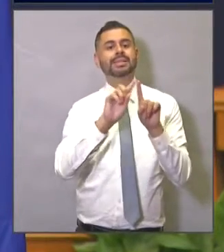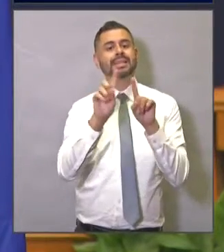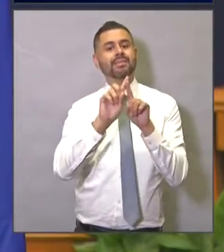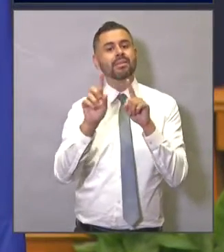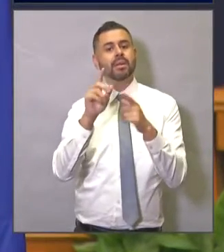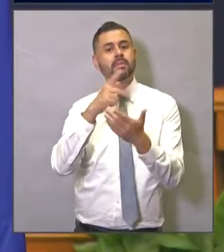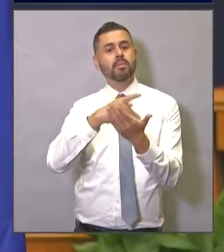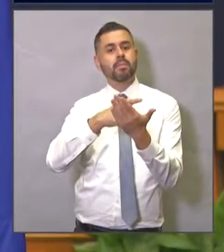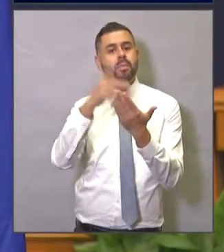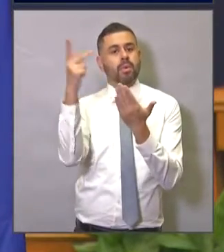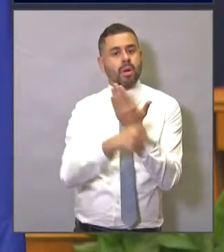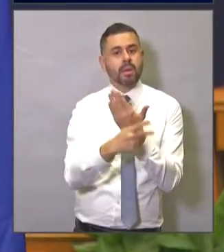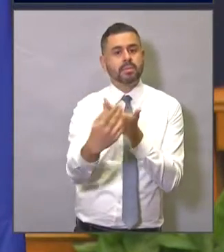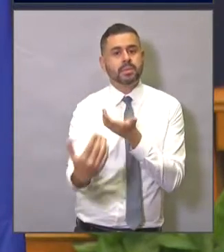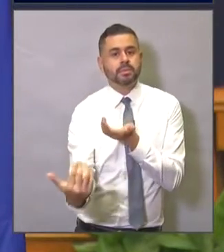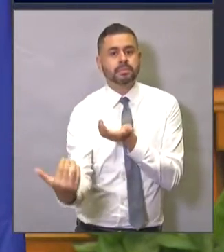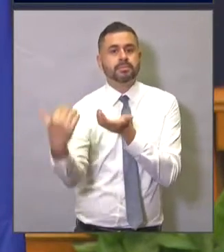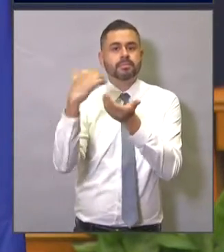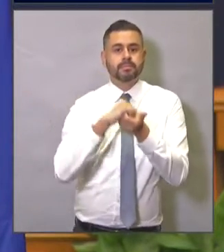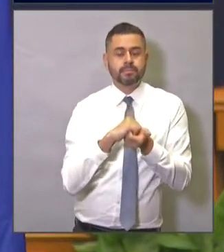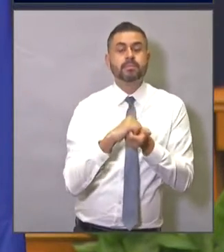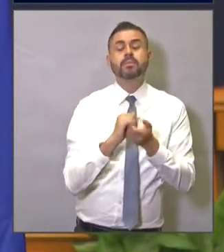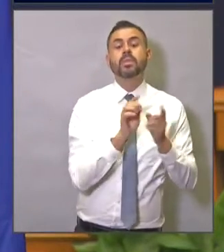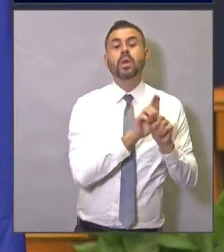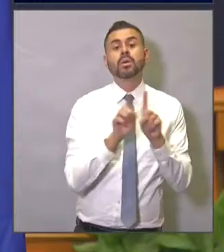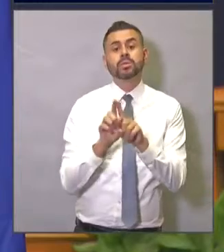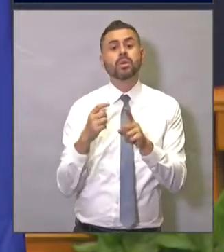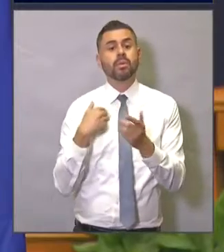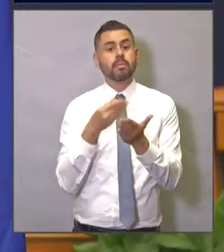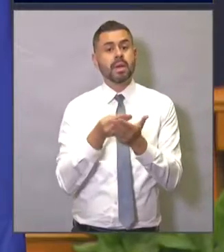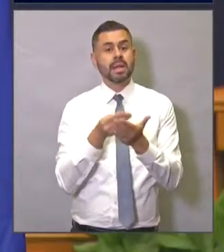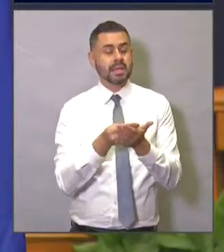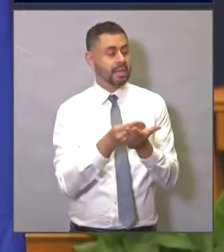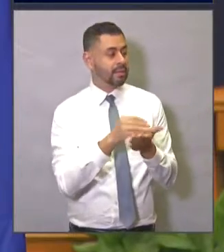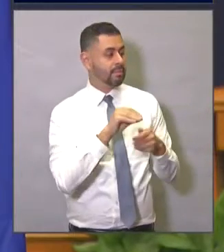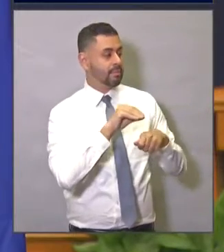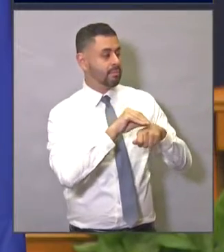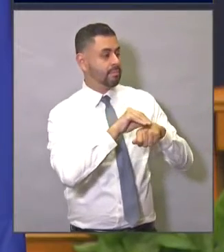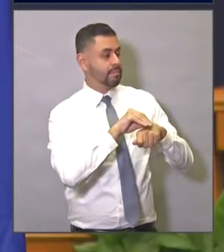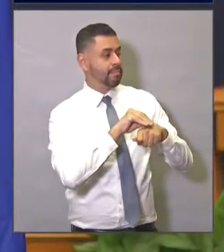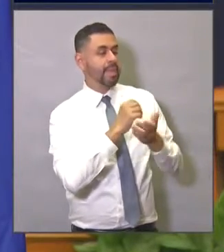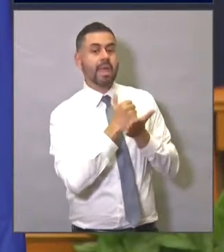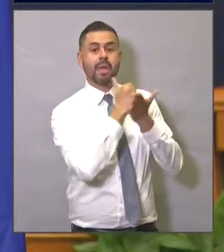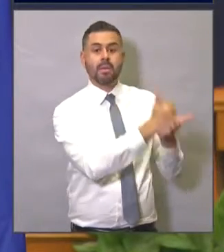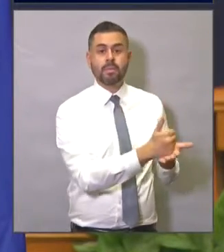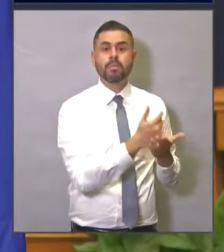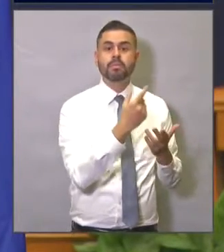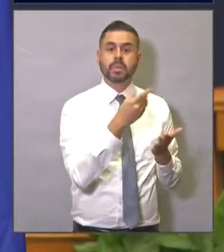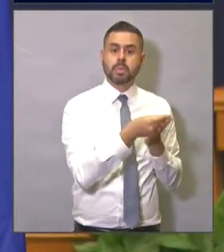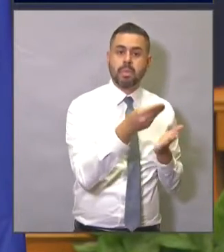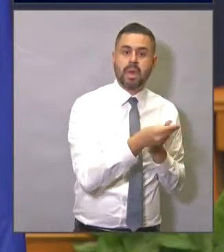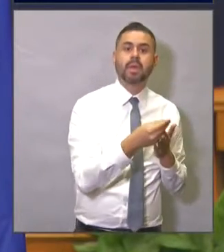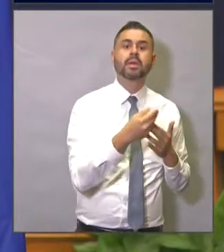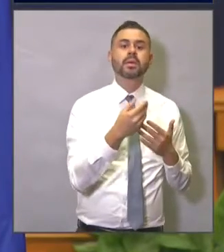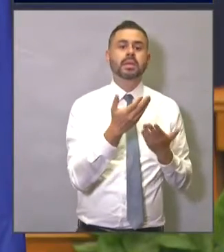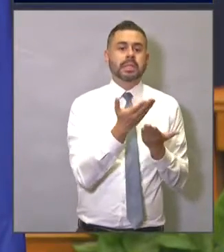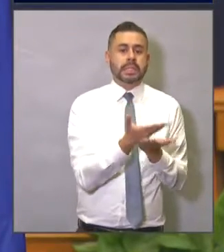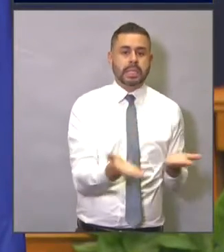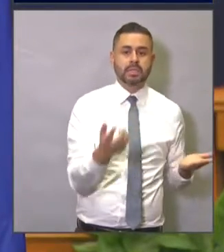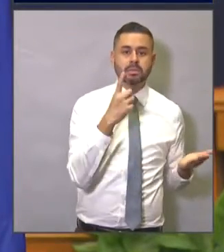programas de apoyo de COVID-19 y ayuda financiera para pequeñas empresas. Por favor, visita